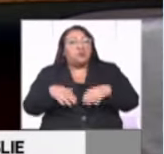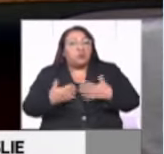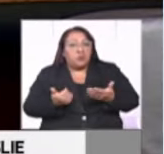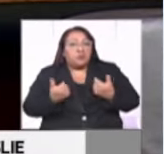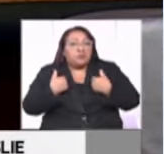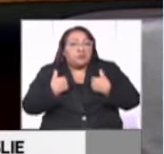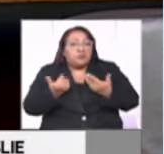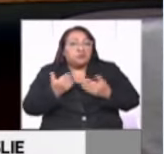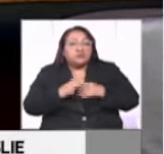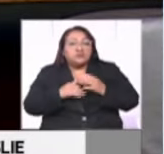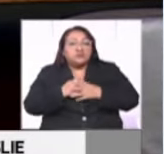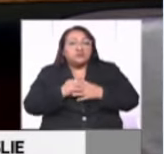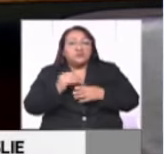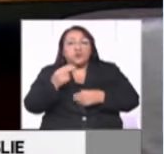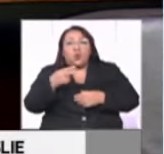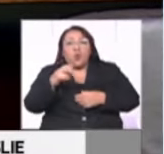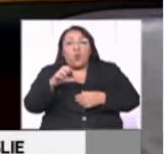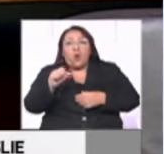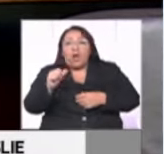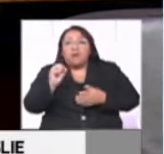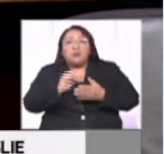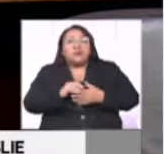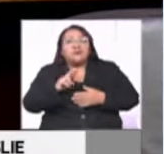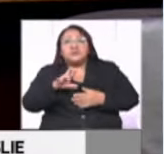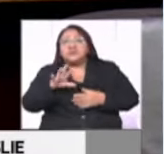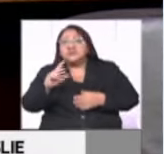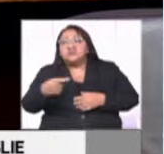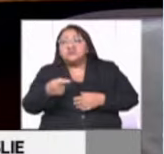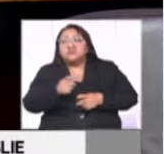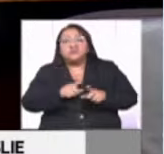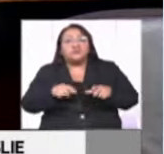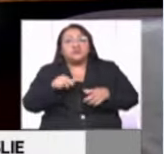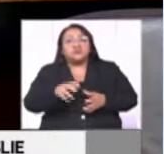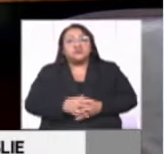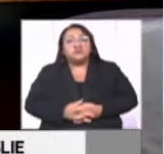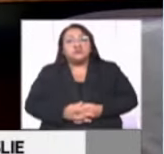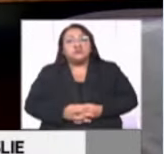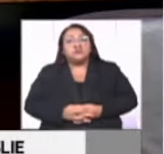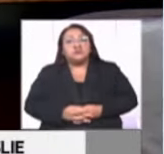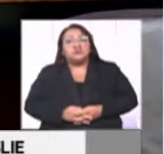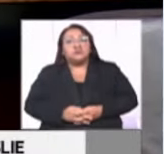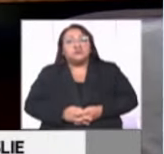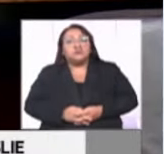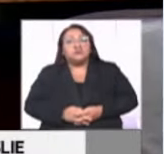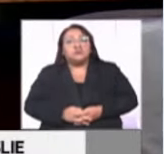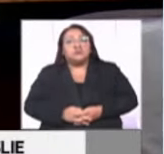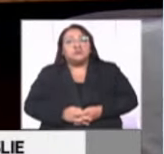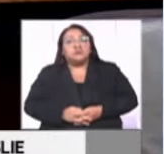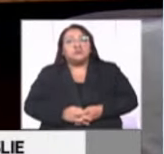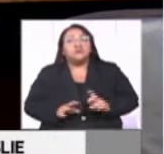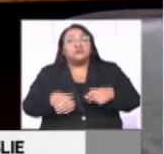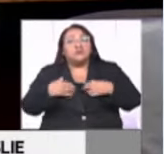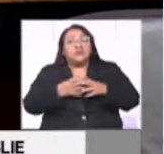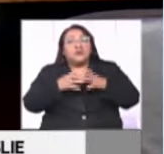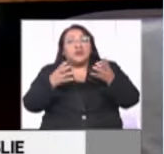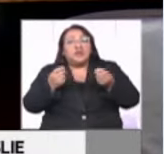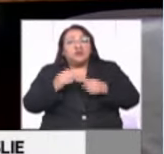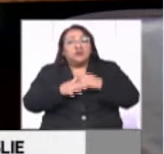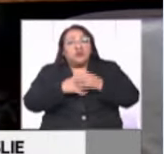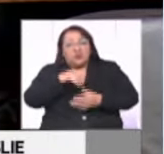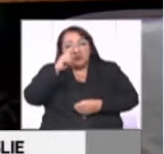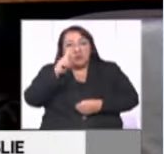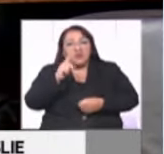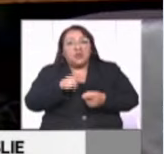atender todas las huacas del Perú, los más de 25.000 centros arqueológicos. Y la verdad es que tenemos gran cantidad de los centros arqueológicos del Perú,